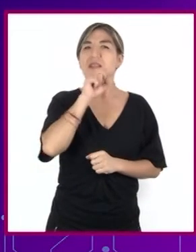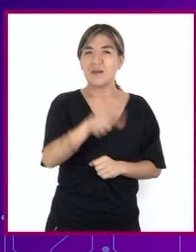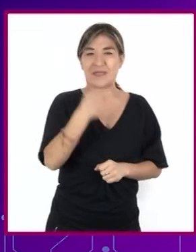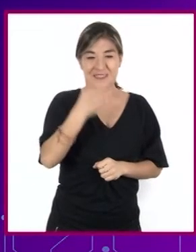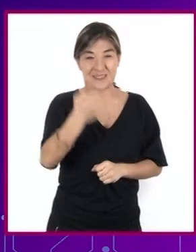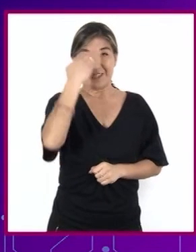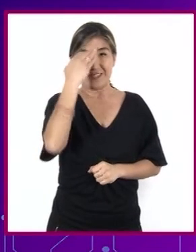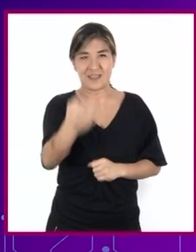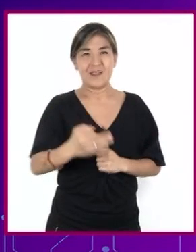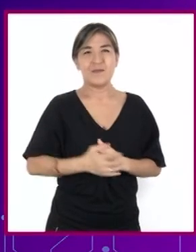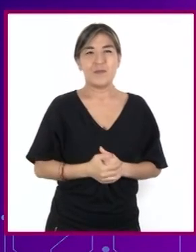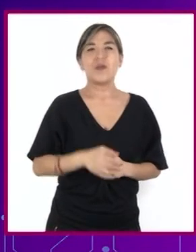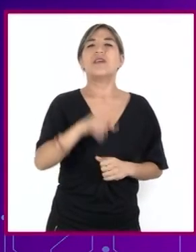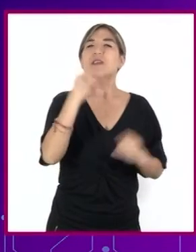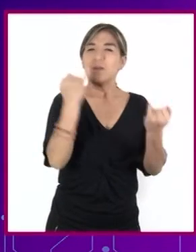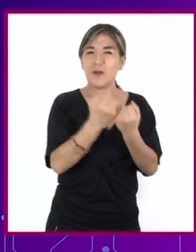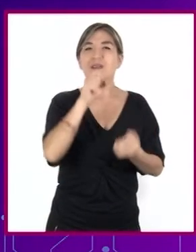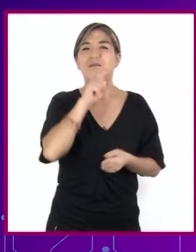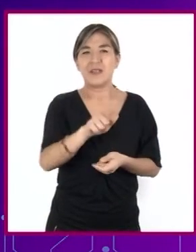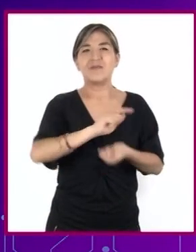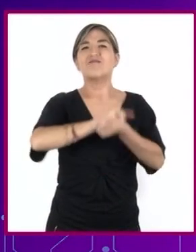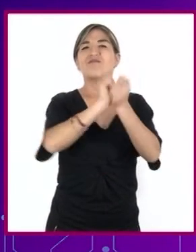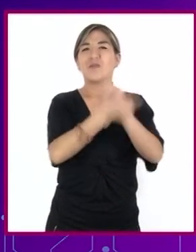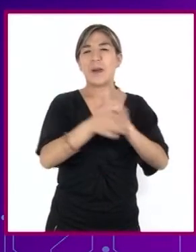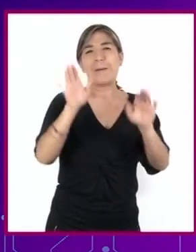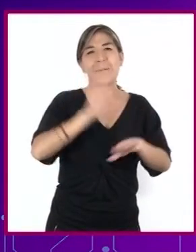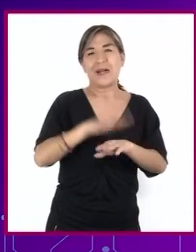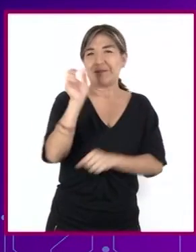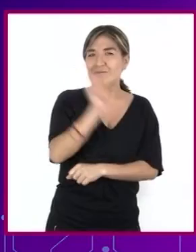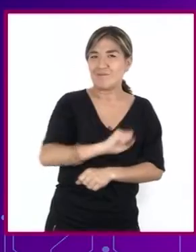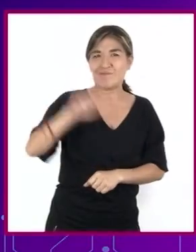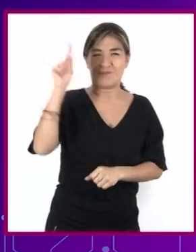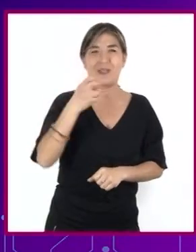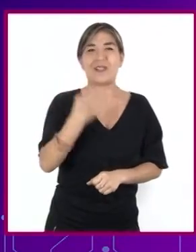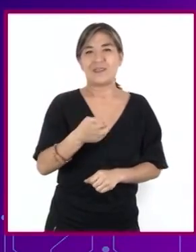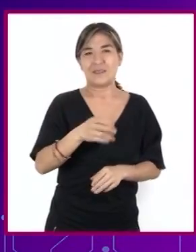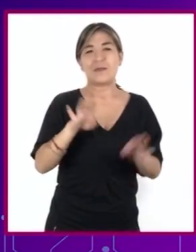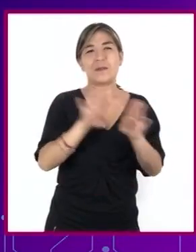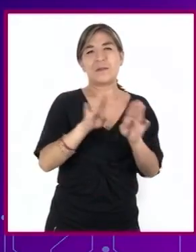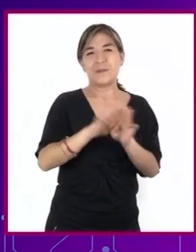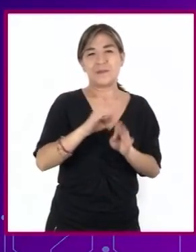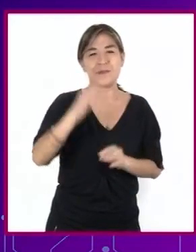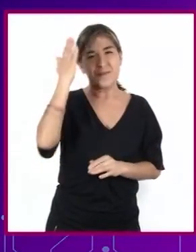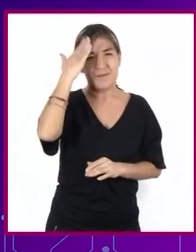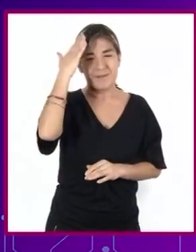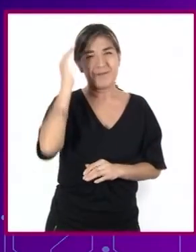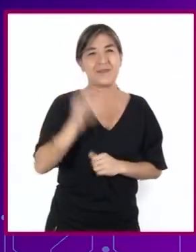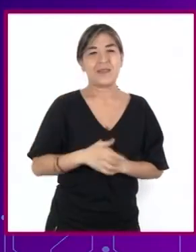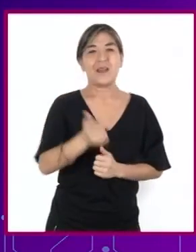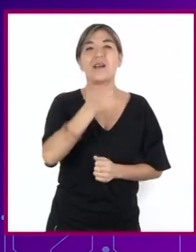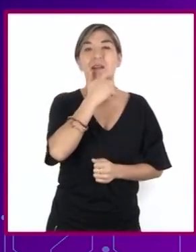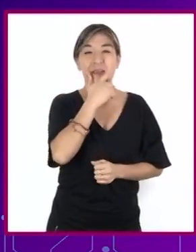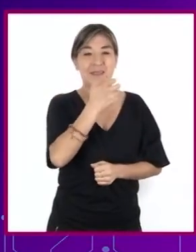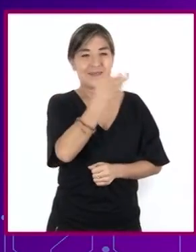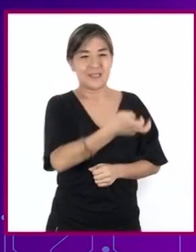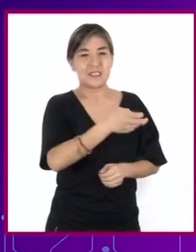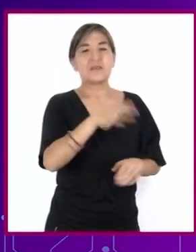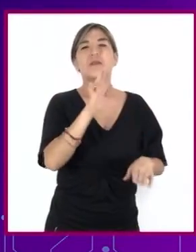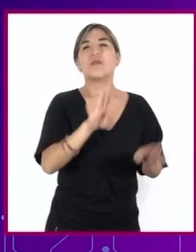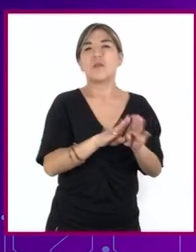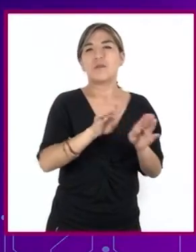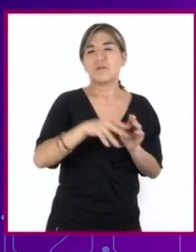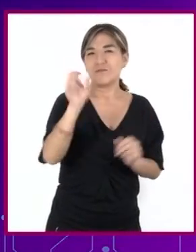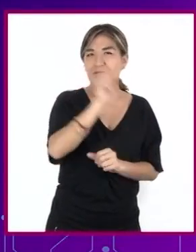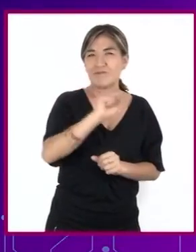durante esta época, también se convirtió en una potencia imperialista. Gran Bretaña fue una gran potencia en